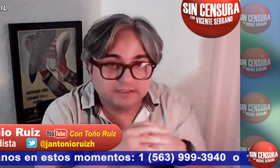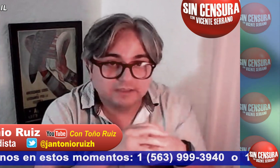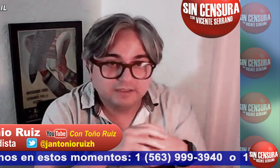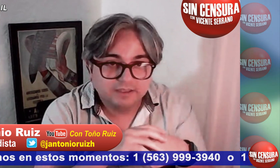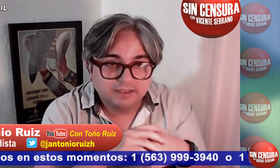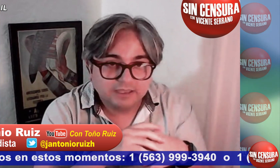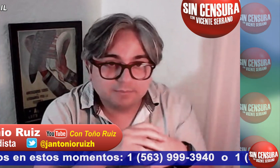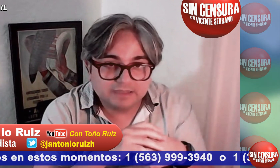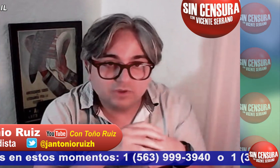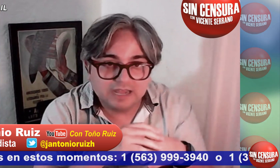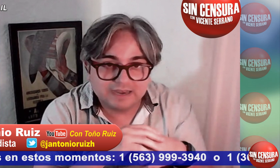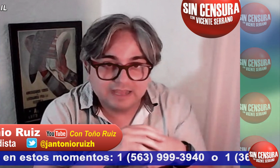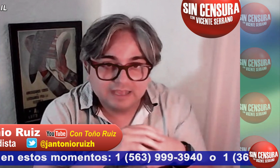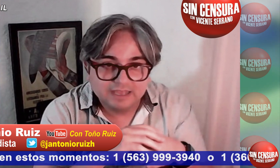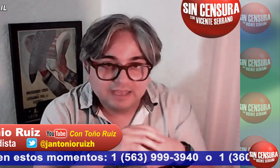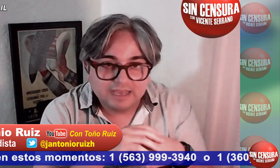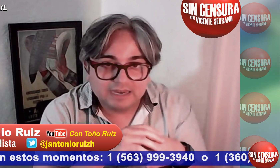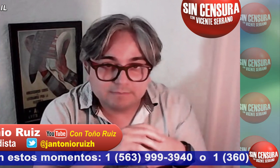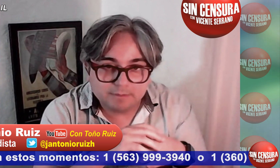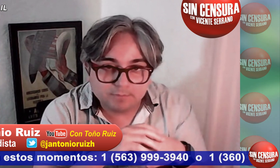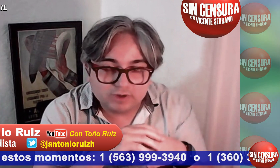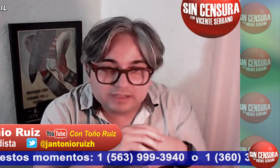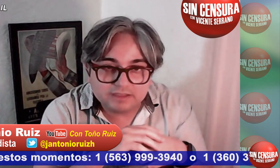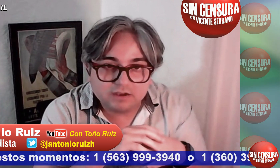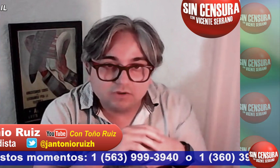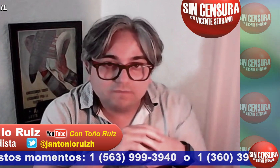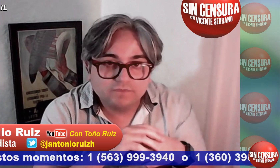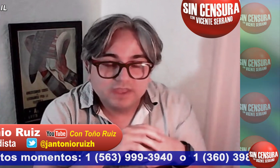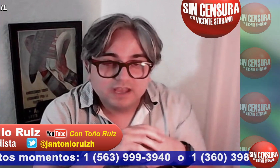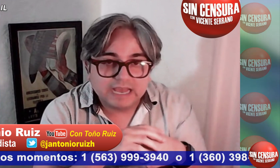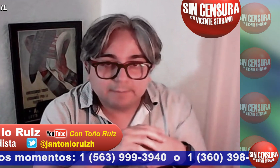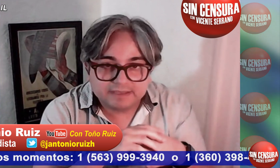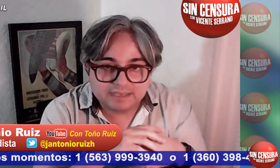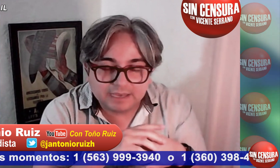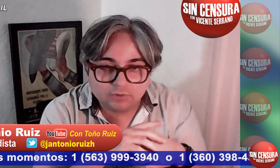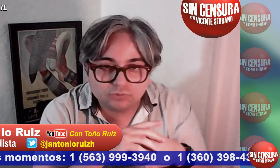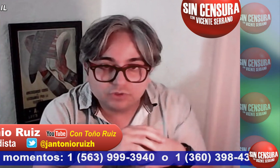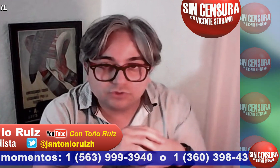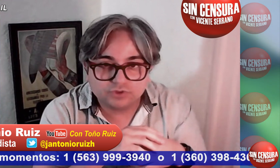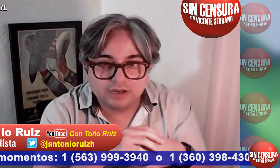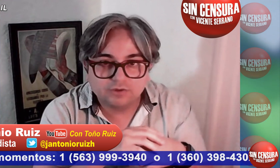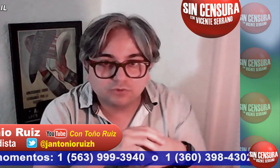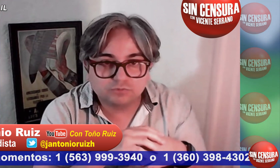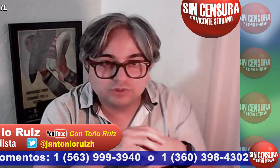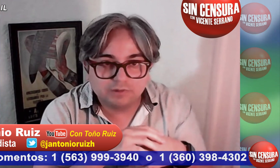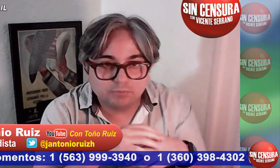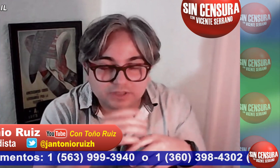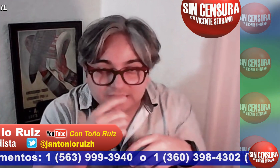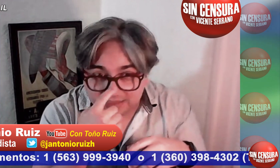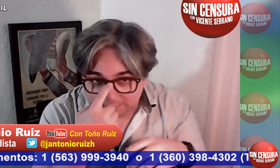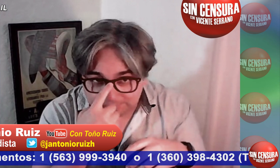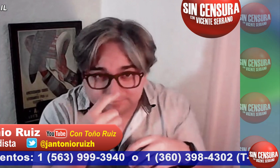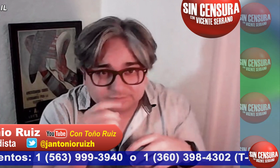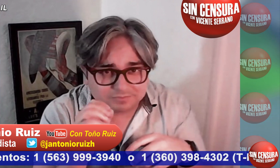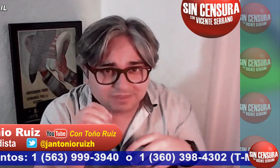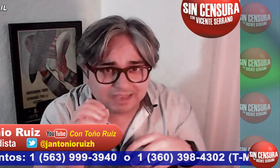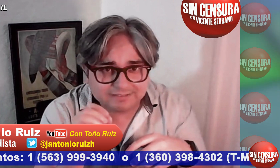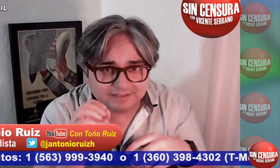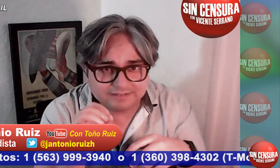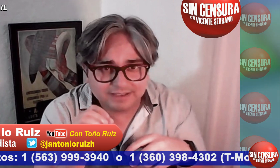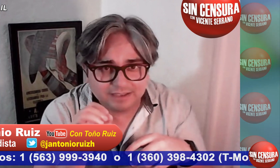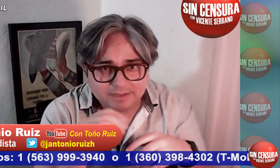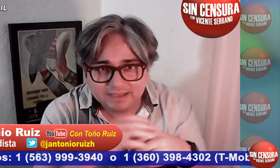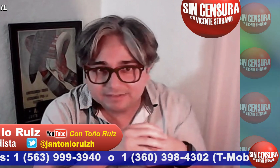esto, enviando lana a Animal Político, a Mexicanos Unidos contra la Corrupción y la Impunidad,